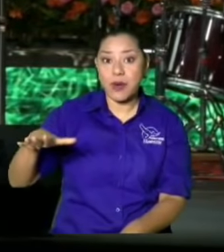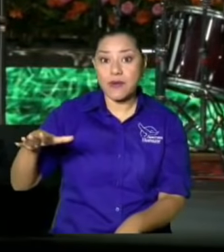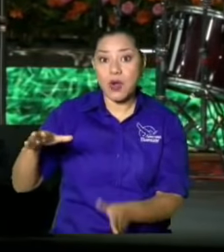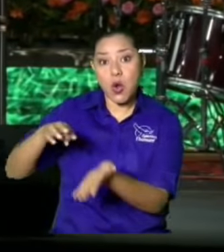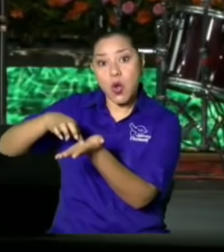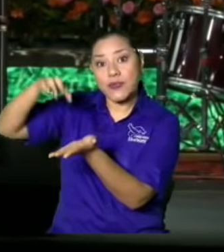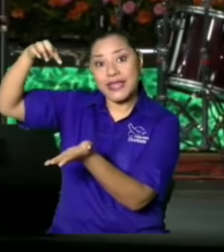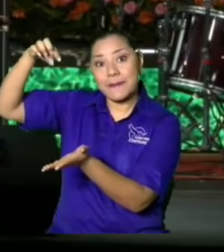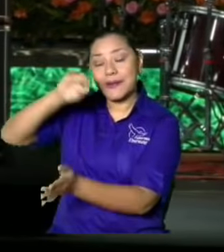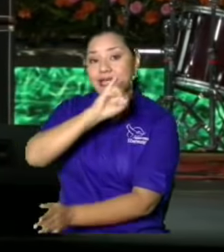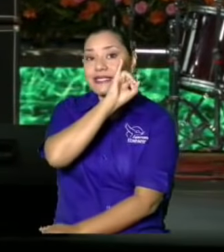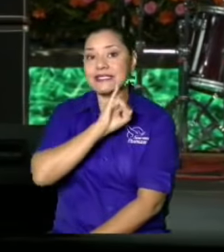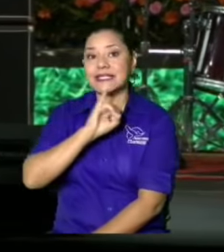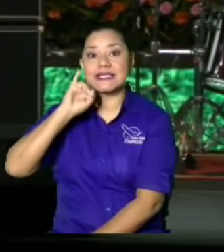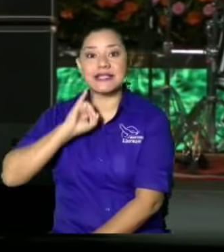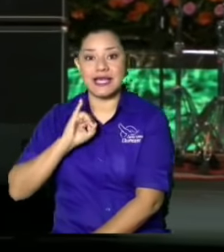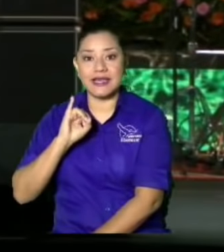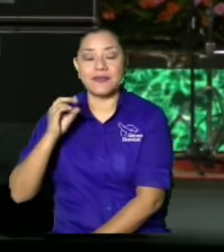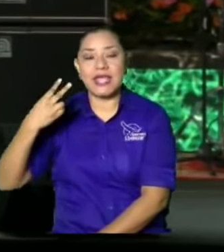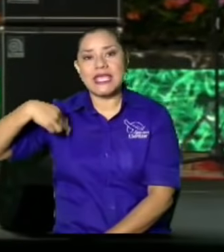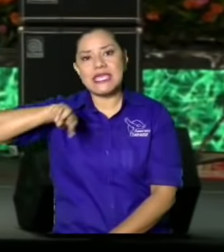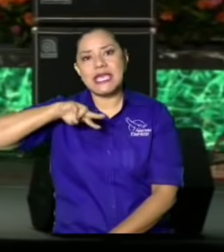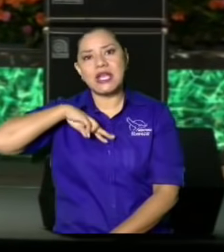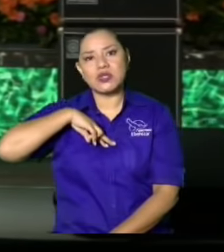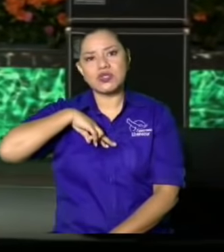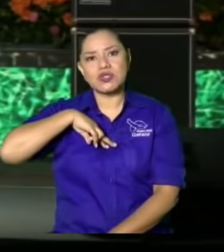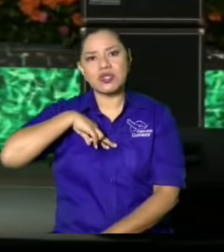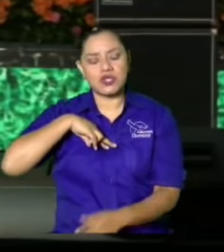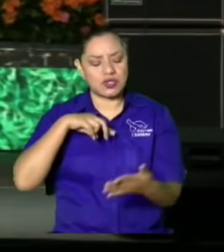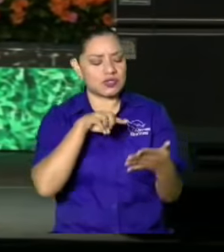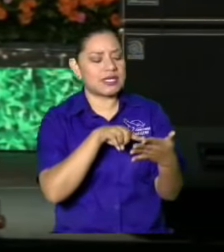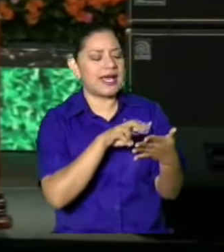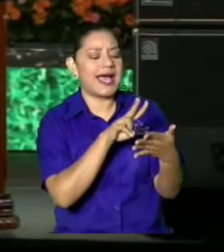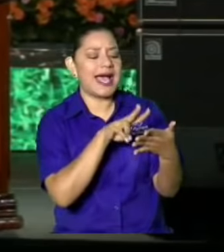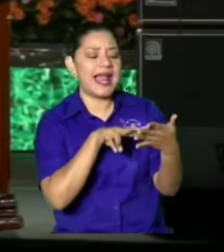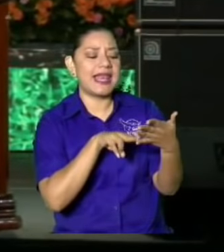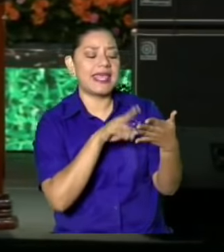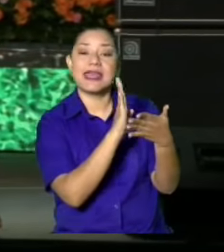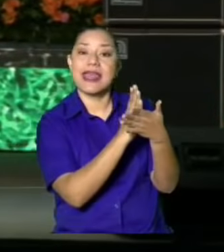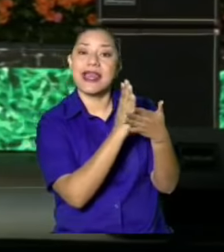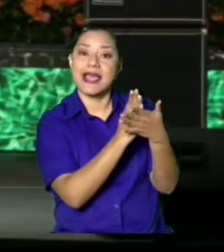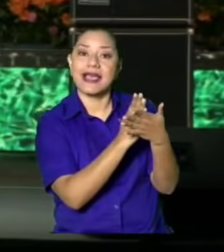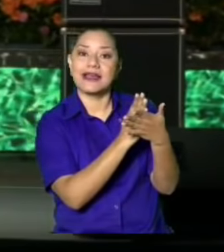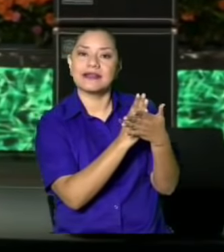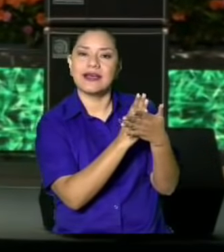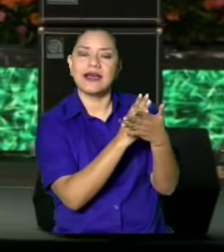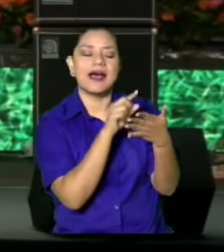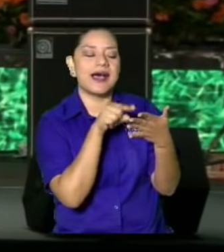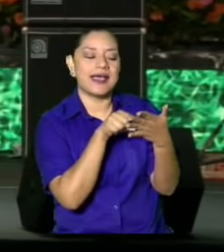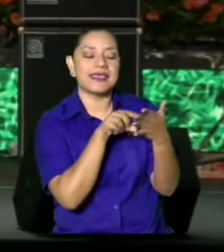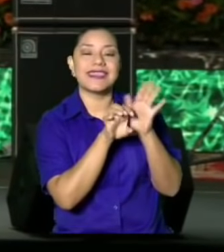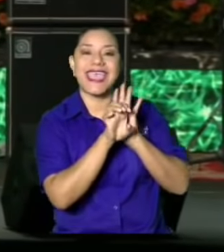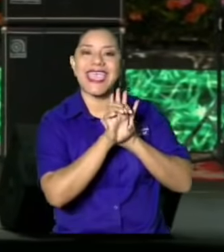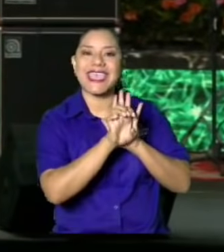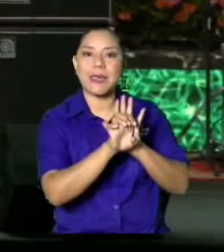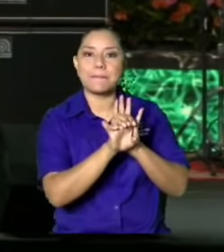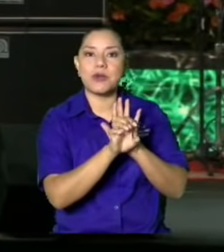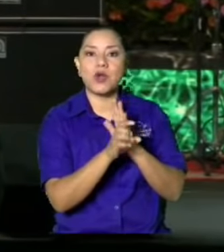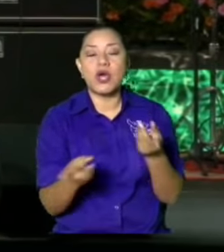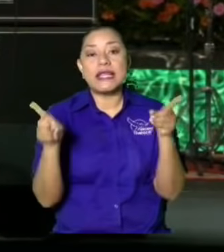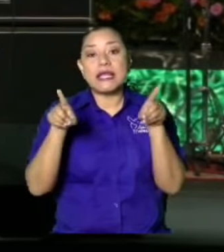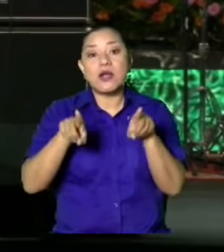el cuidado, y nos dice, nos deja a nosotros en esta carta y dice: miren el ejemplo este, las cosas que